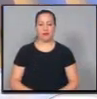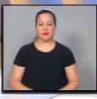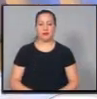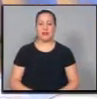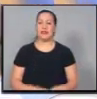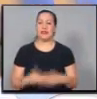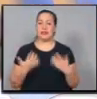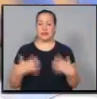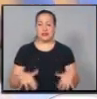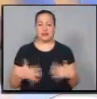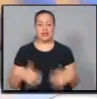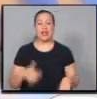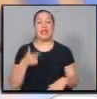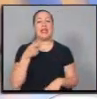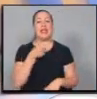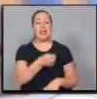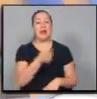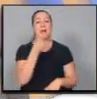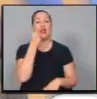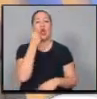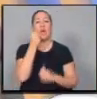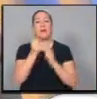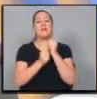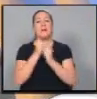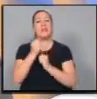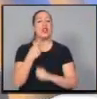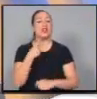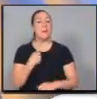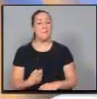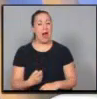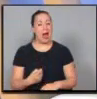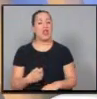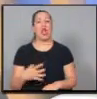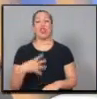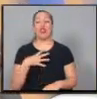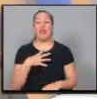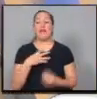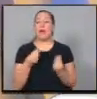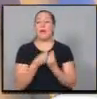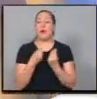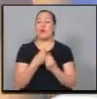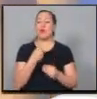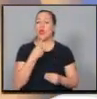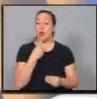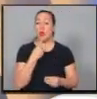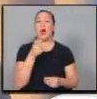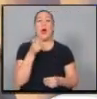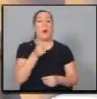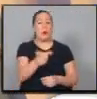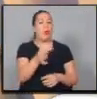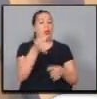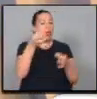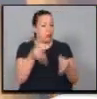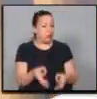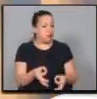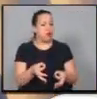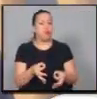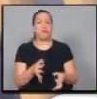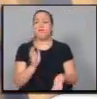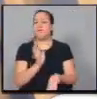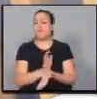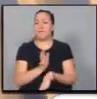Ay, el crimen del empresario español. Todavía quedan muchas incógnitas. Si bien el video prácticamente da